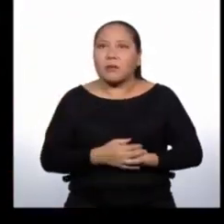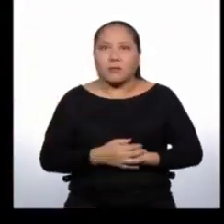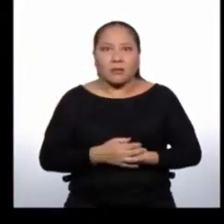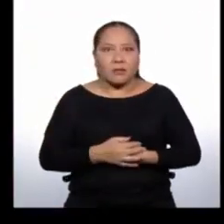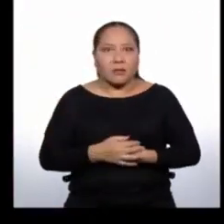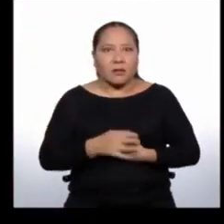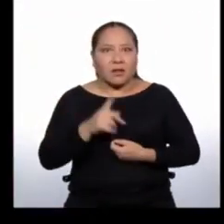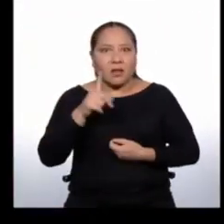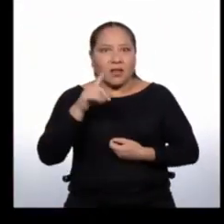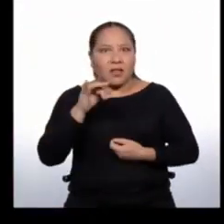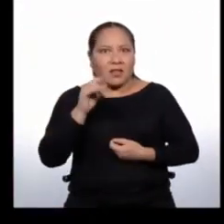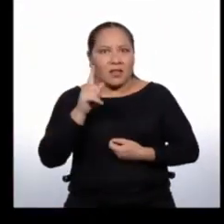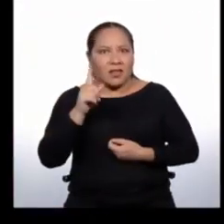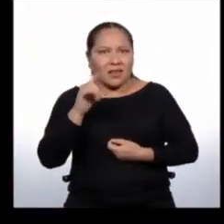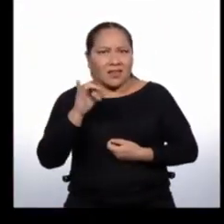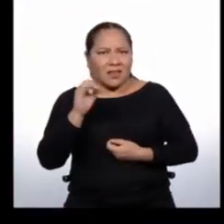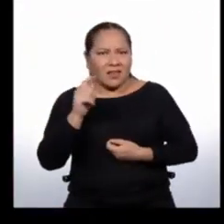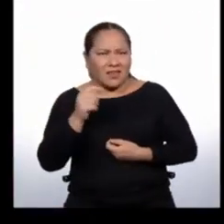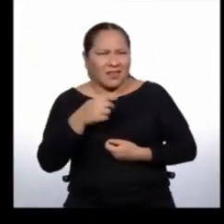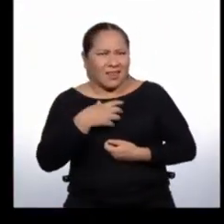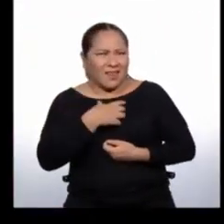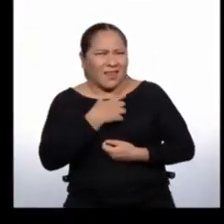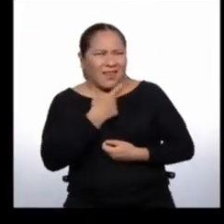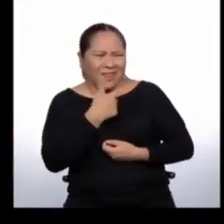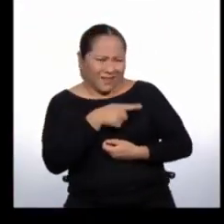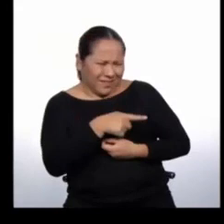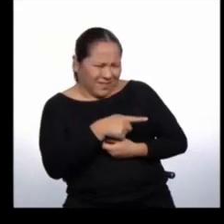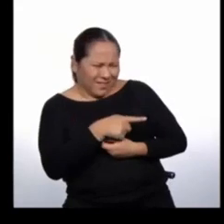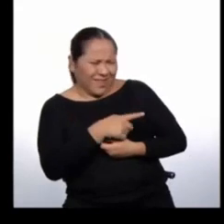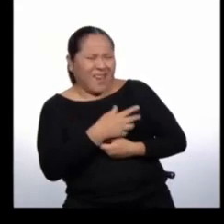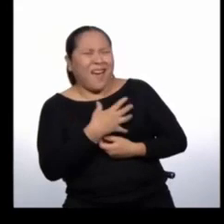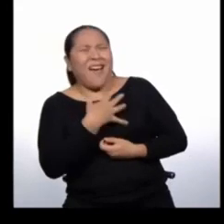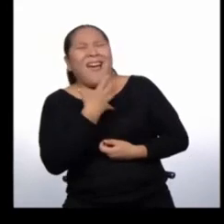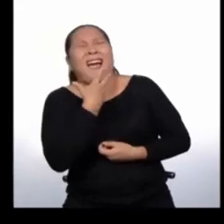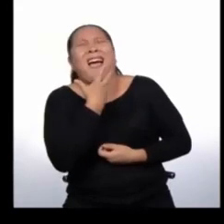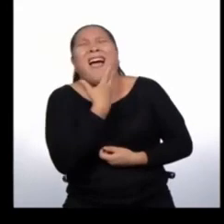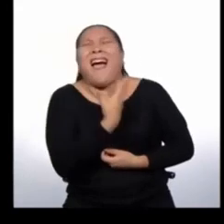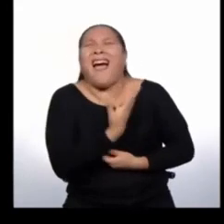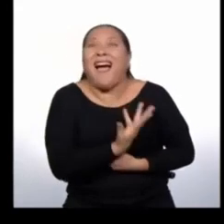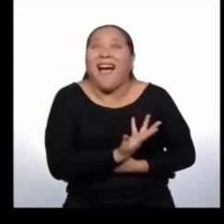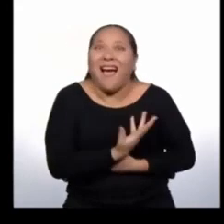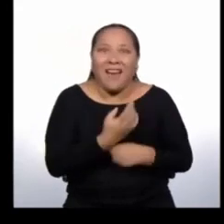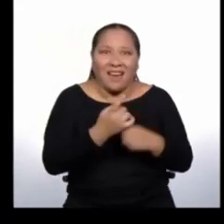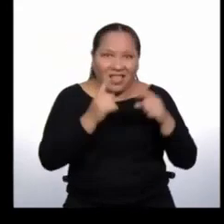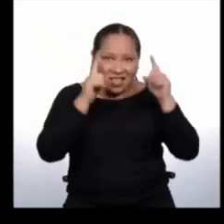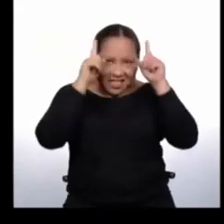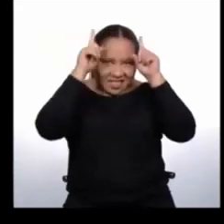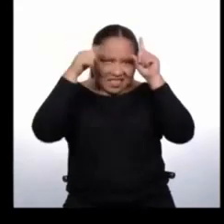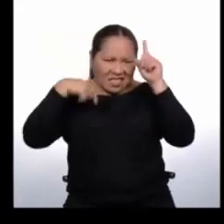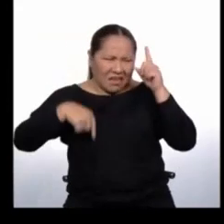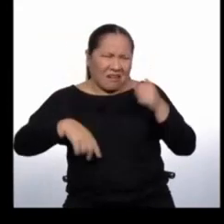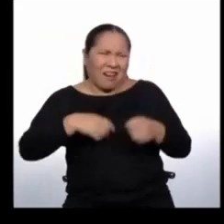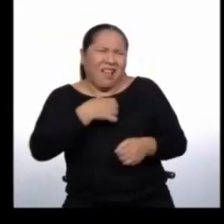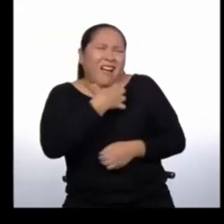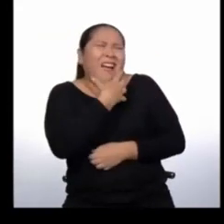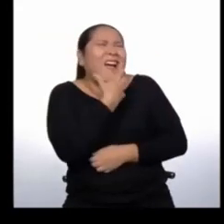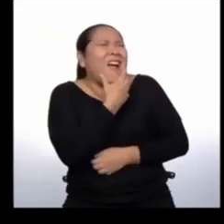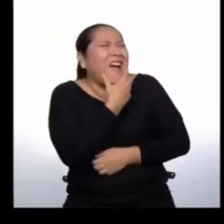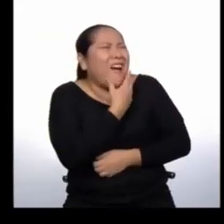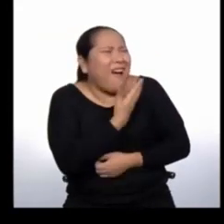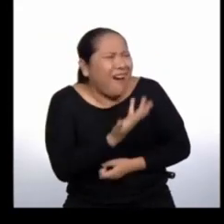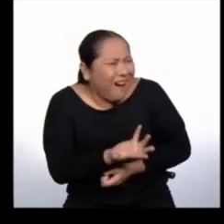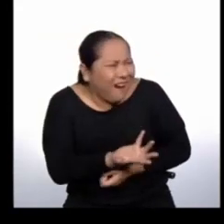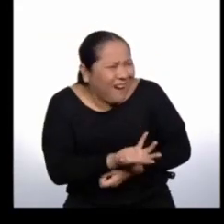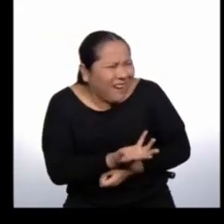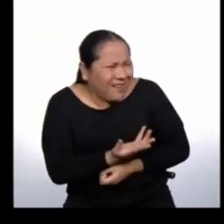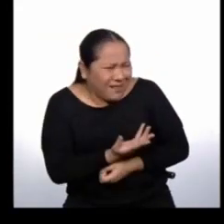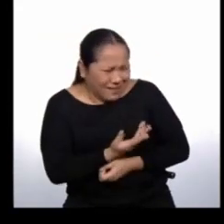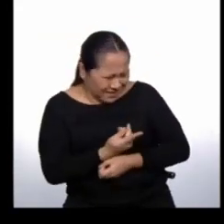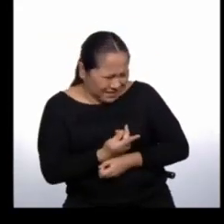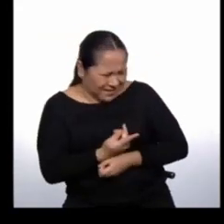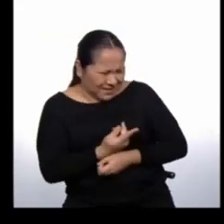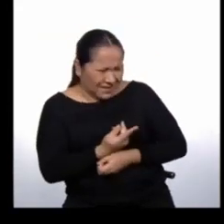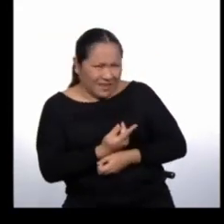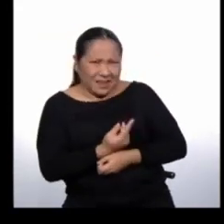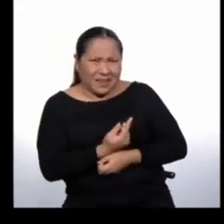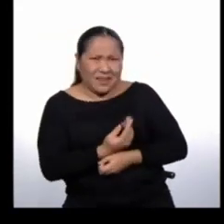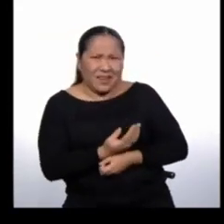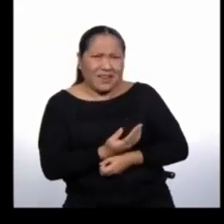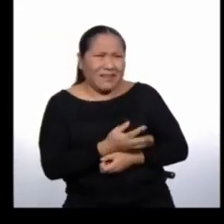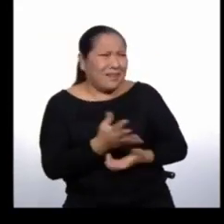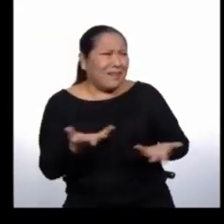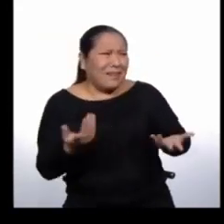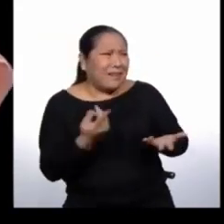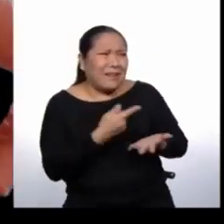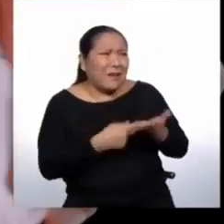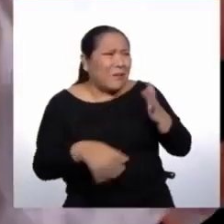Lilith se echó a reír con todas las ganas de que es capaz un diablo truán y alegre y le preguntó: ¿qué quiere su merced que haga con